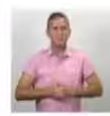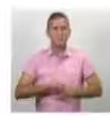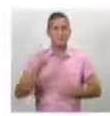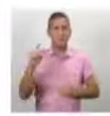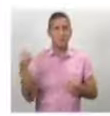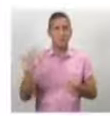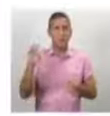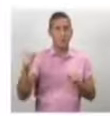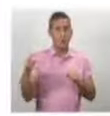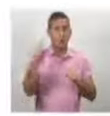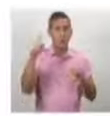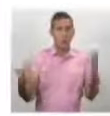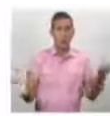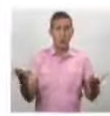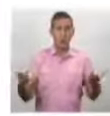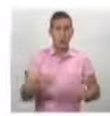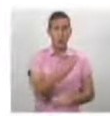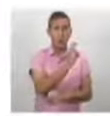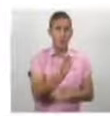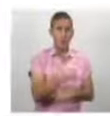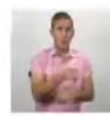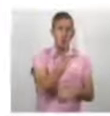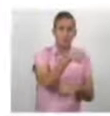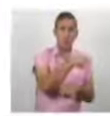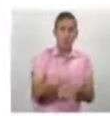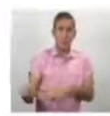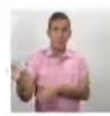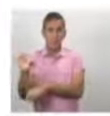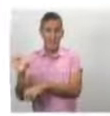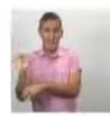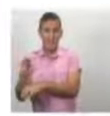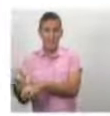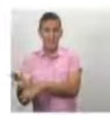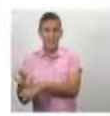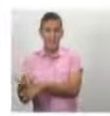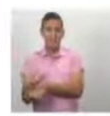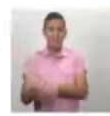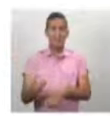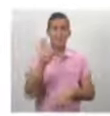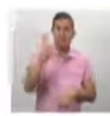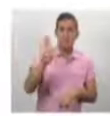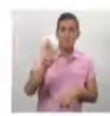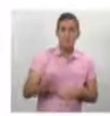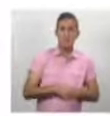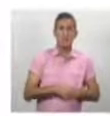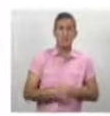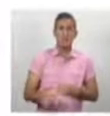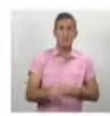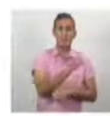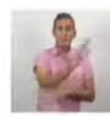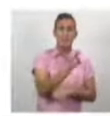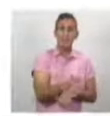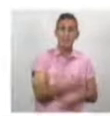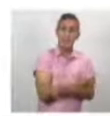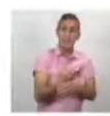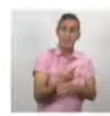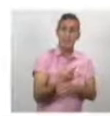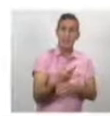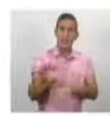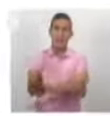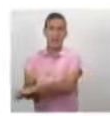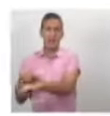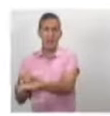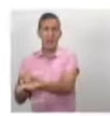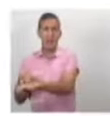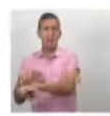Número 1. Compara la célula procariota e eucariota. Inciso B, la célula vegetal y